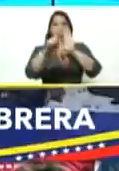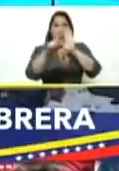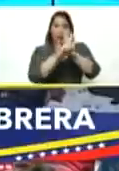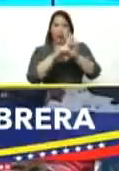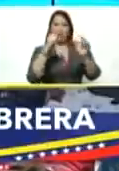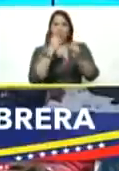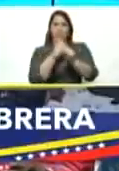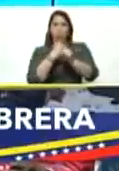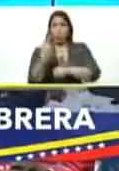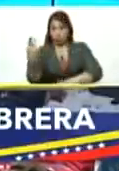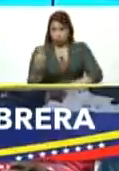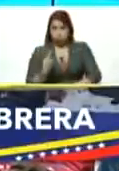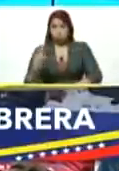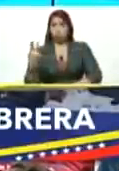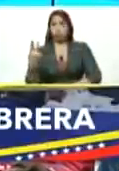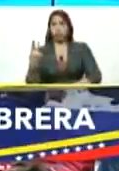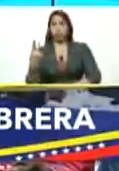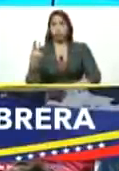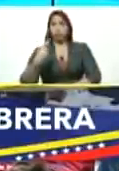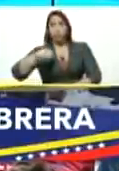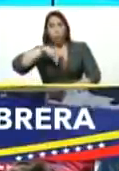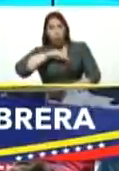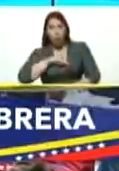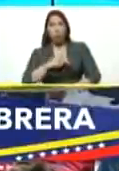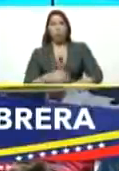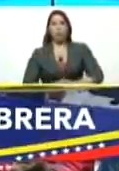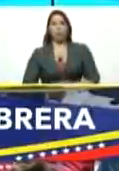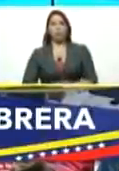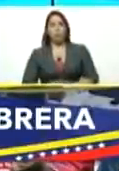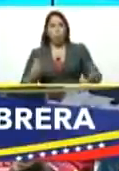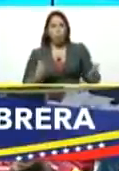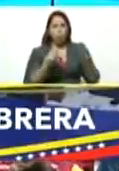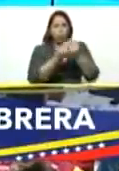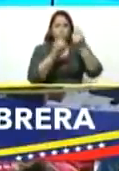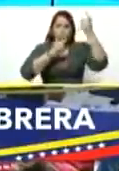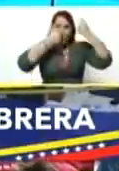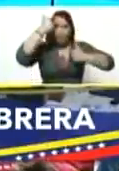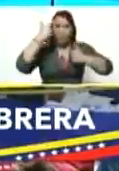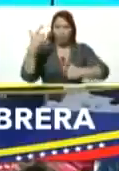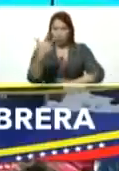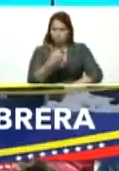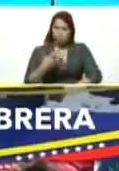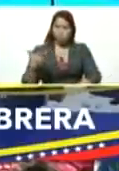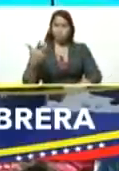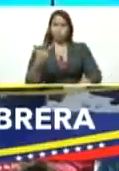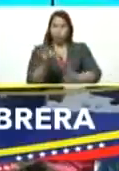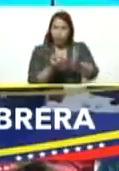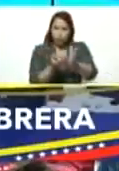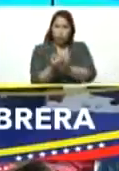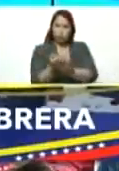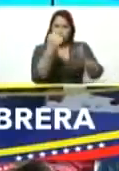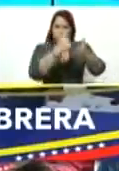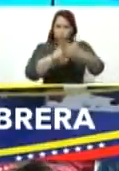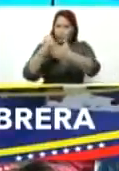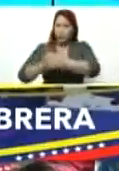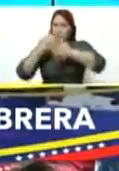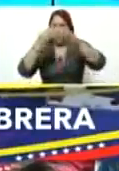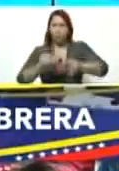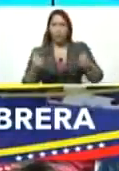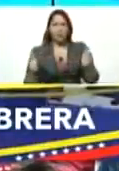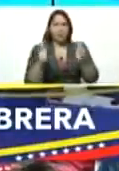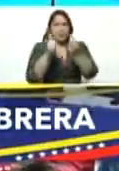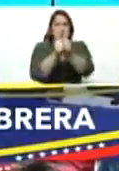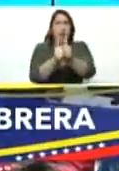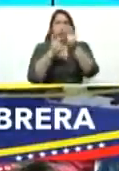juntos estuvimos a nuestro comandante chávez de manera legal y combativa siempre al lado de